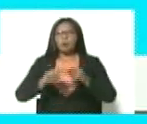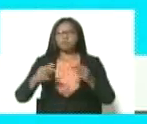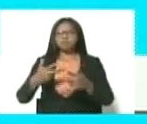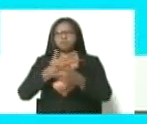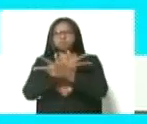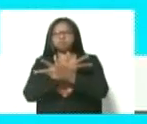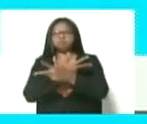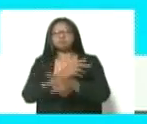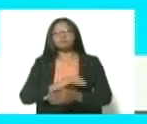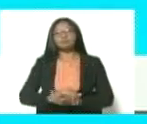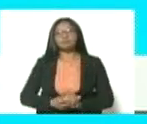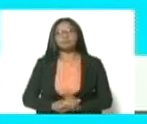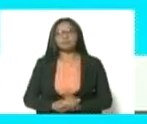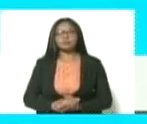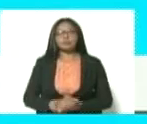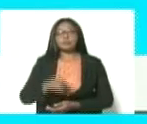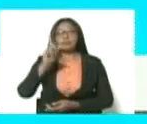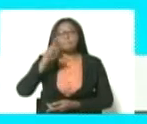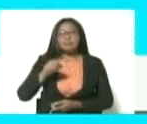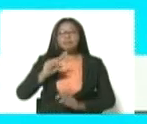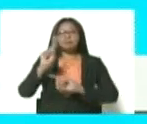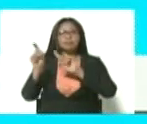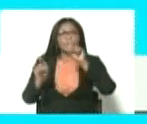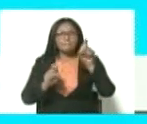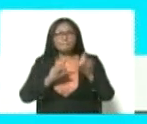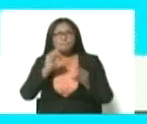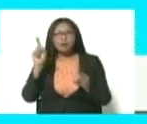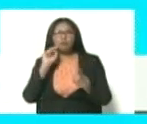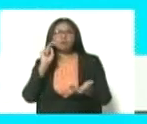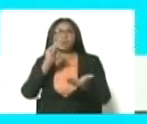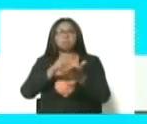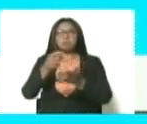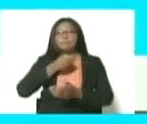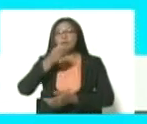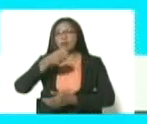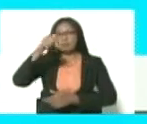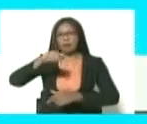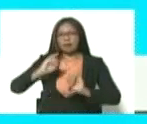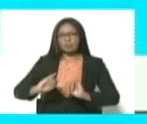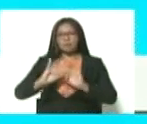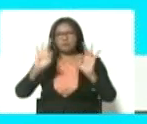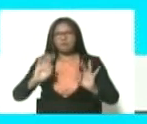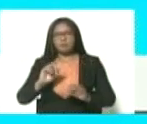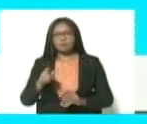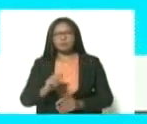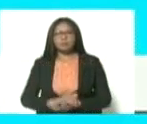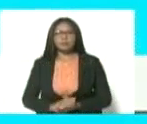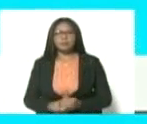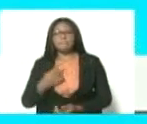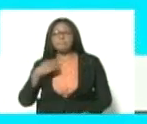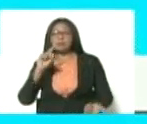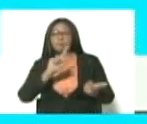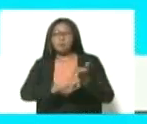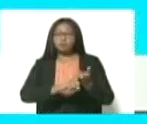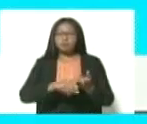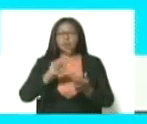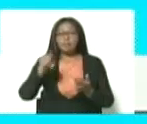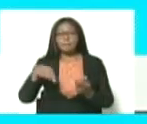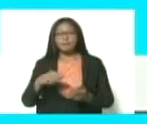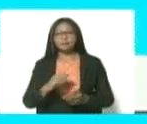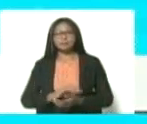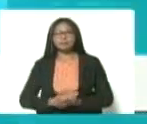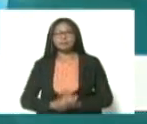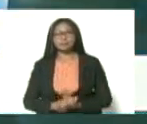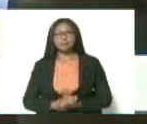videoconferencia y de preguntas presenciales. Primera combatiente, Silvia